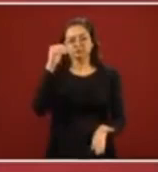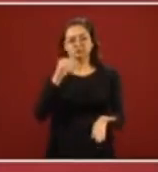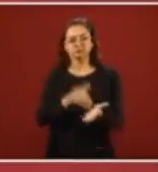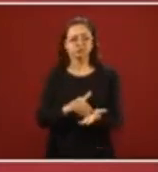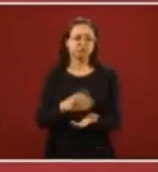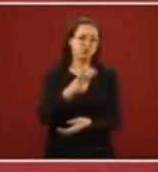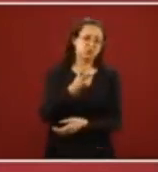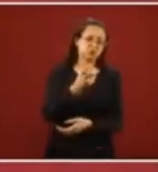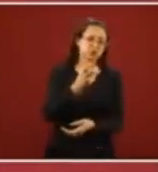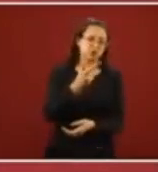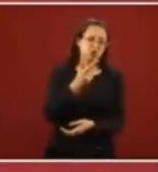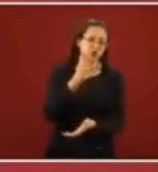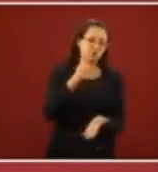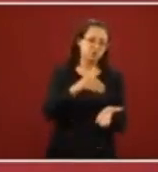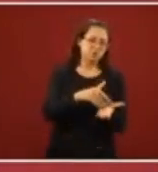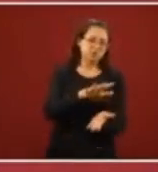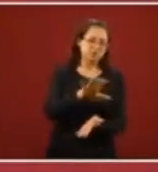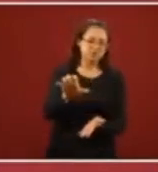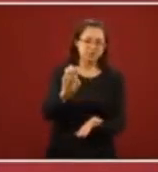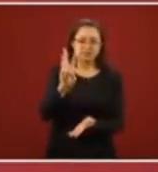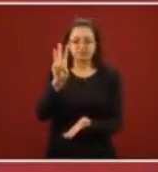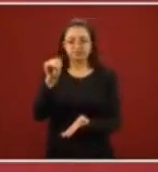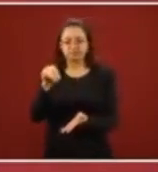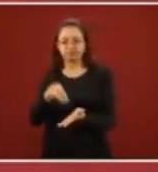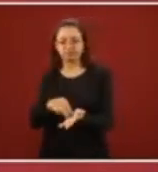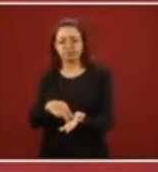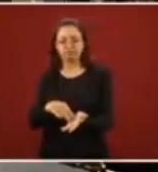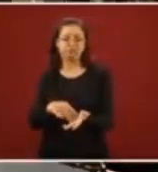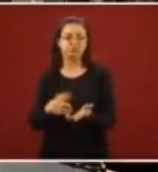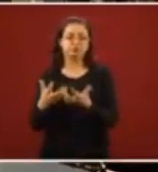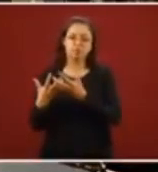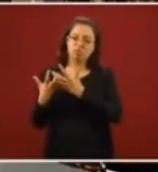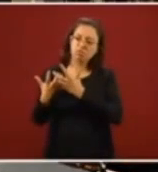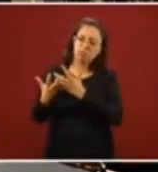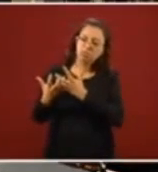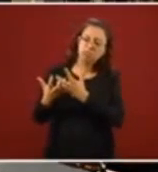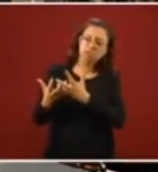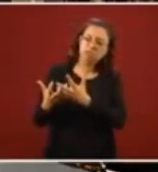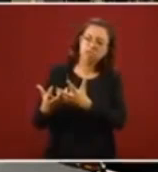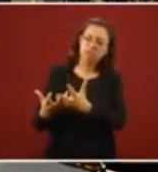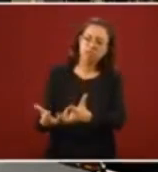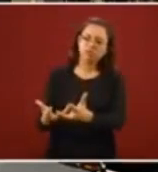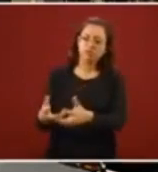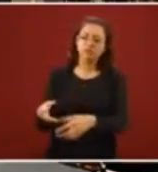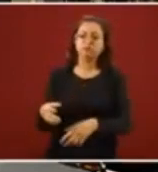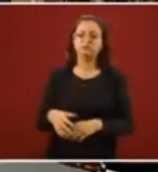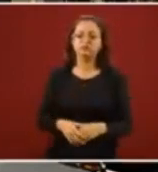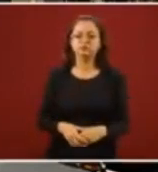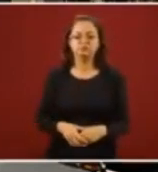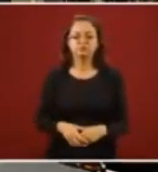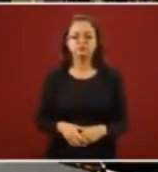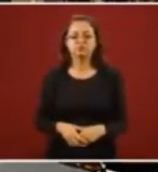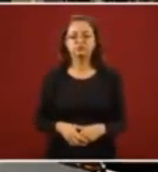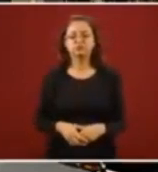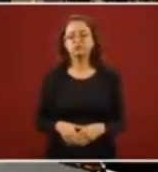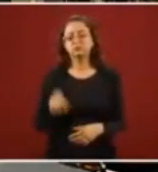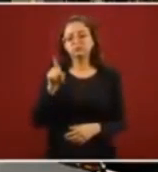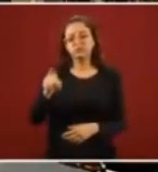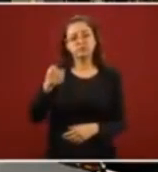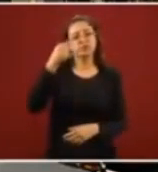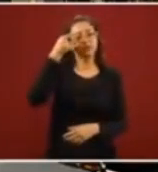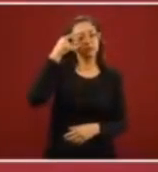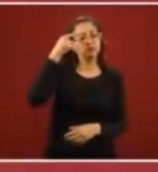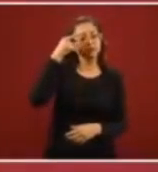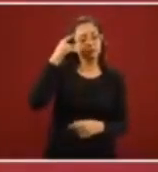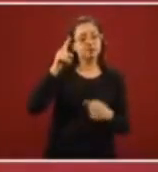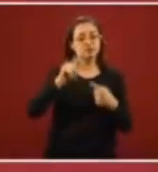de dos mil quinientos a tres mil, unos que quieren entrar por Tapachula, otros